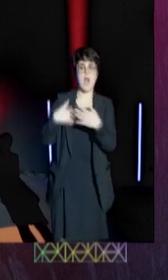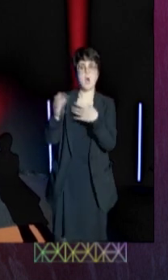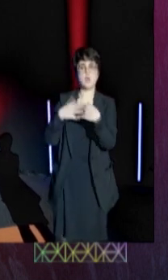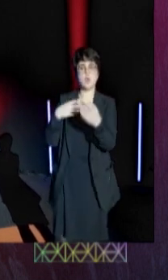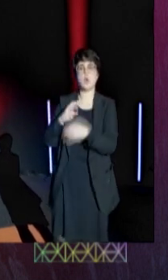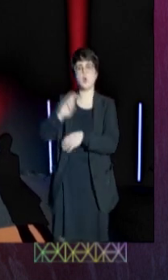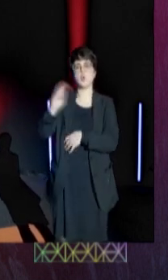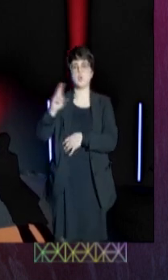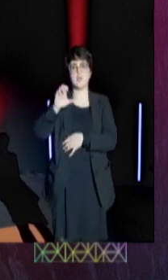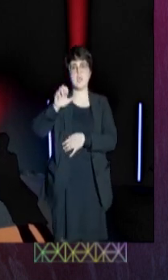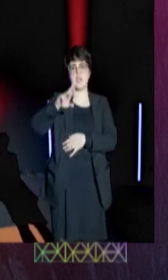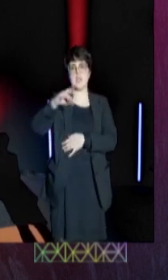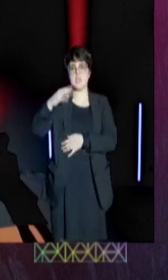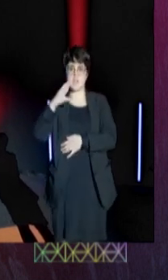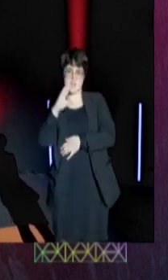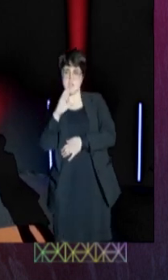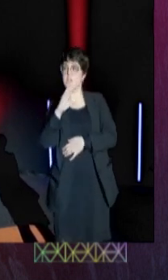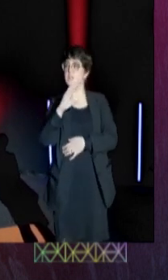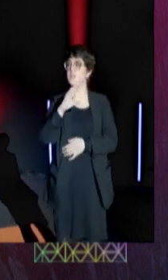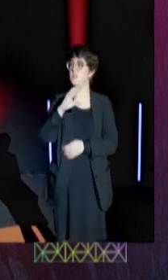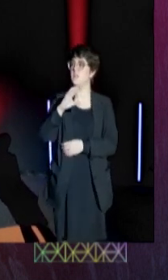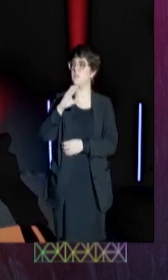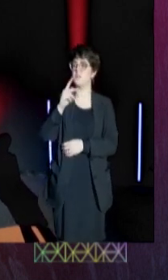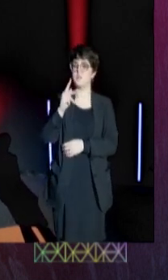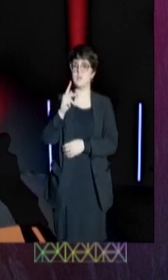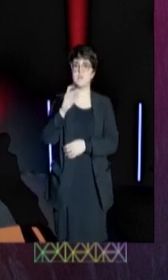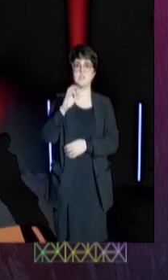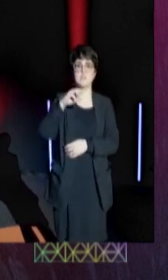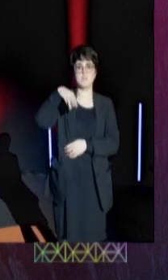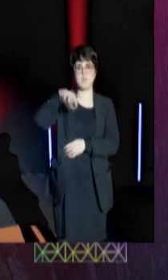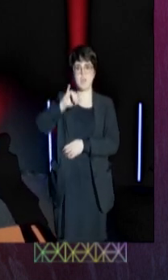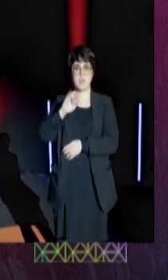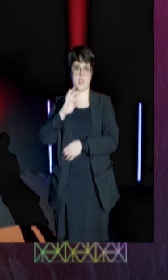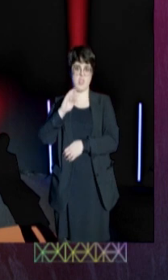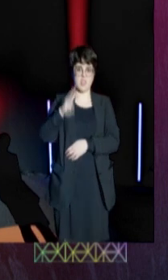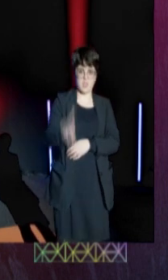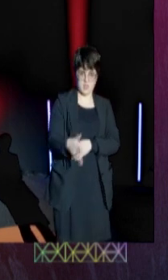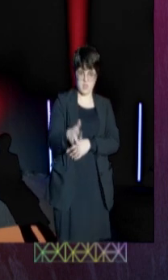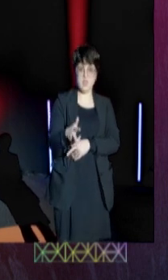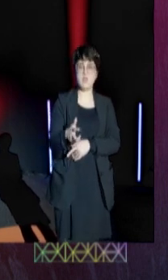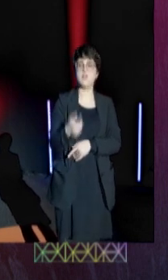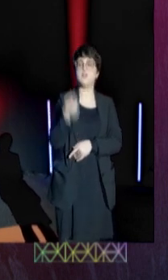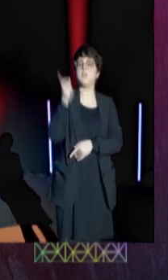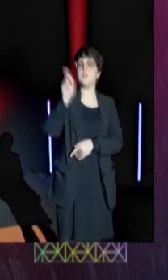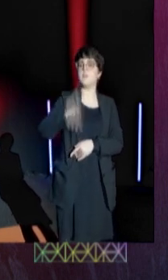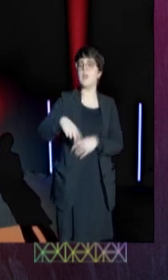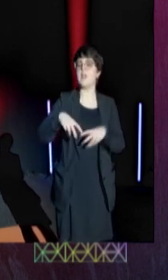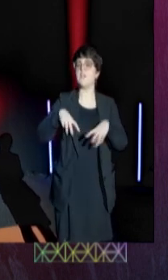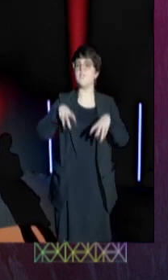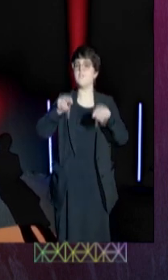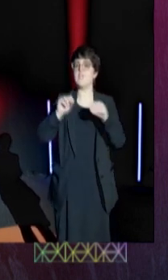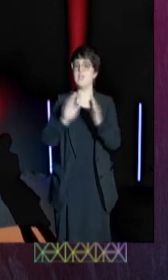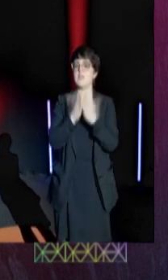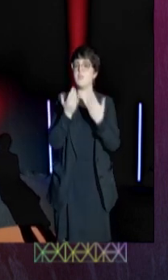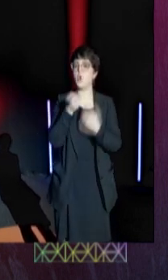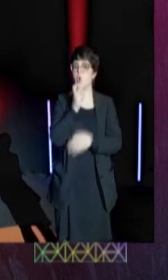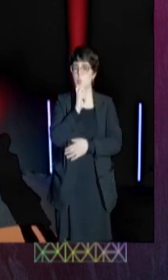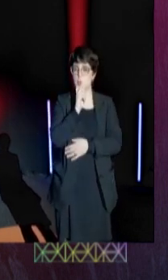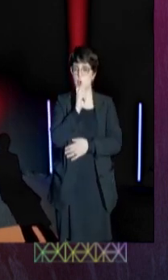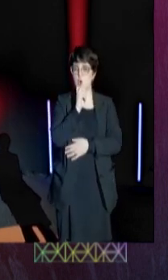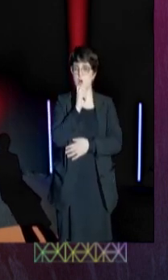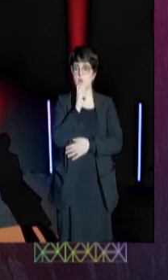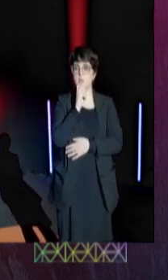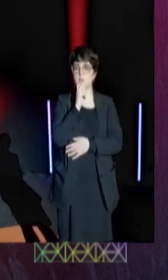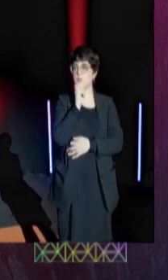es Eric Eric schmid y el libro termina así